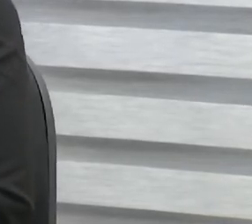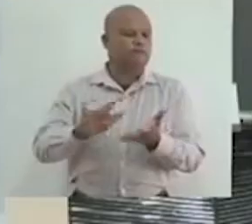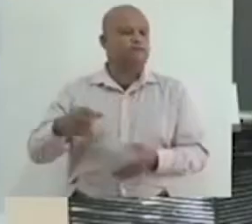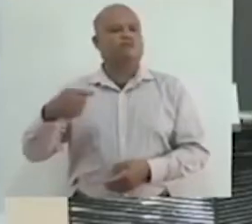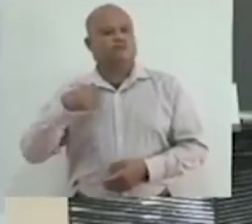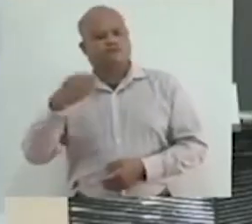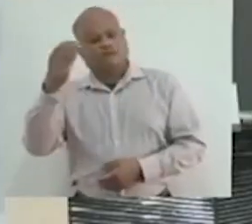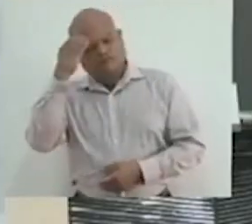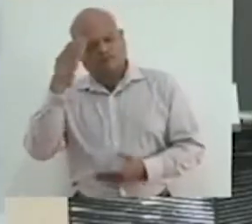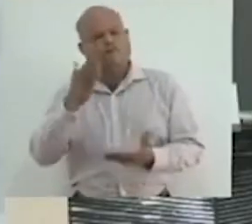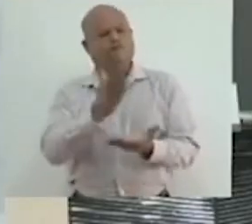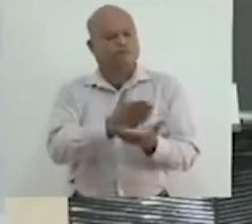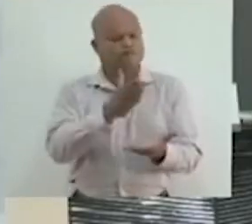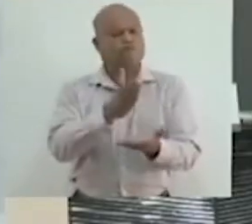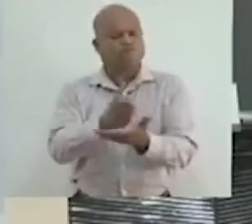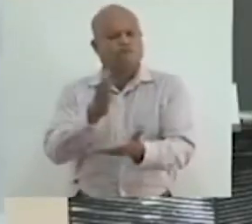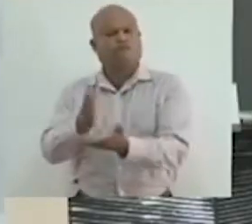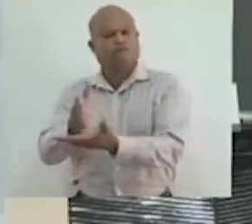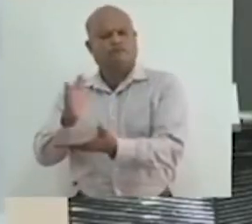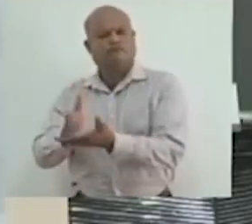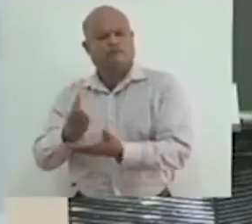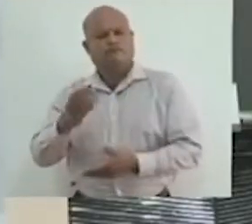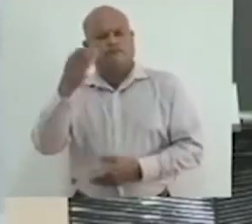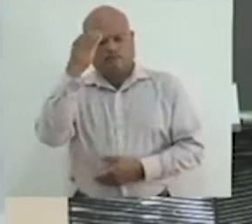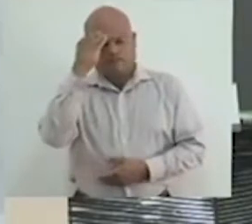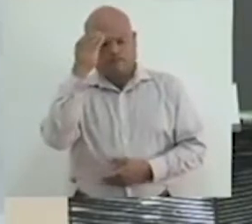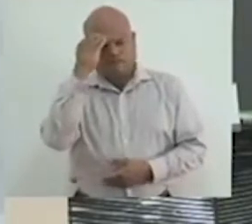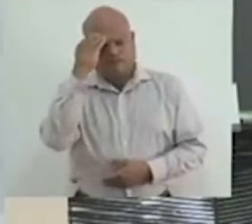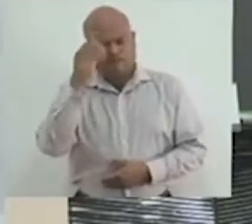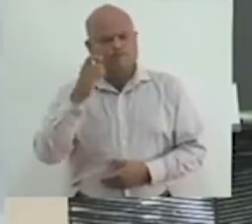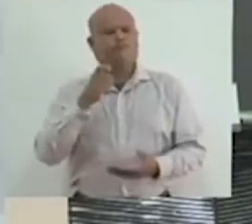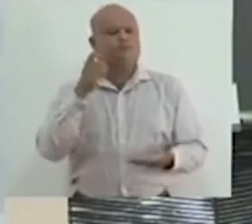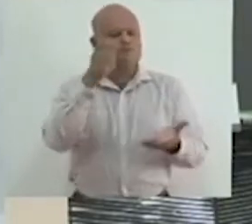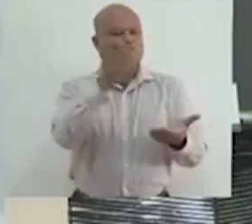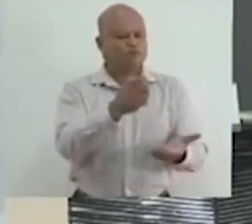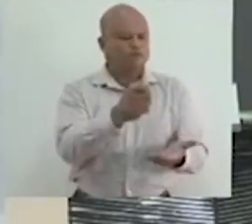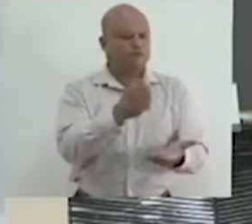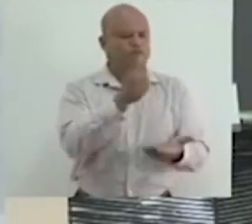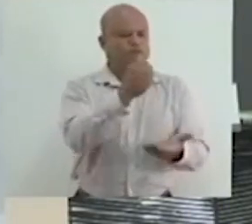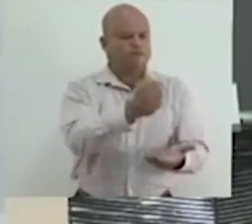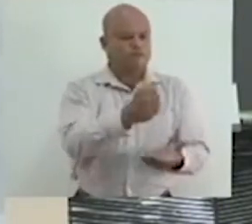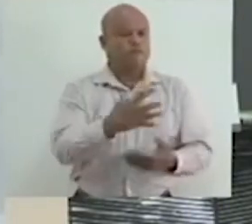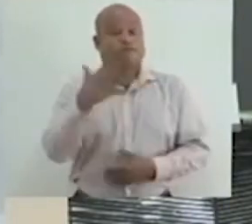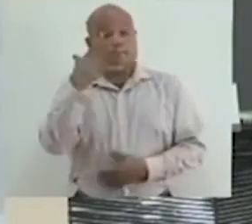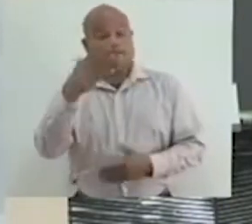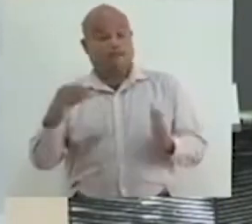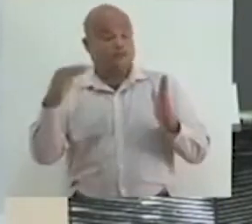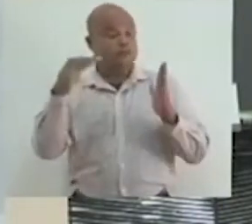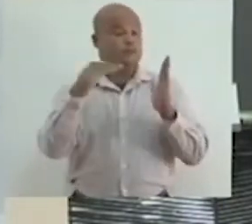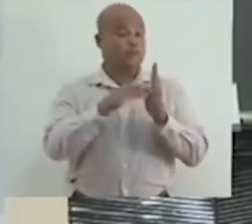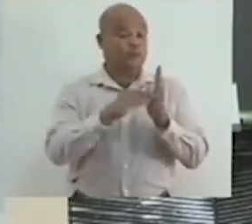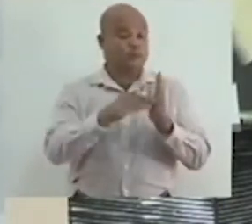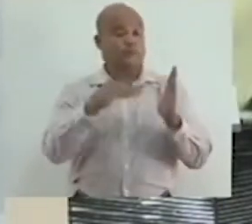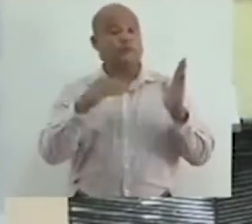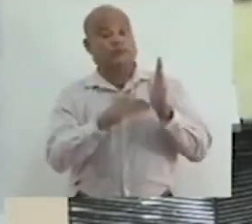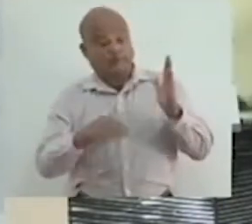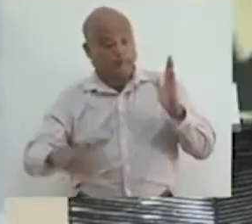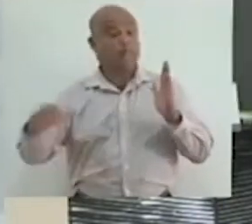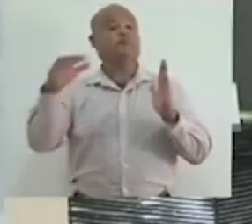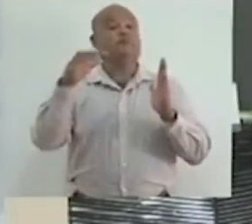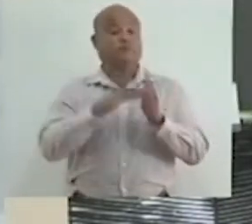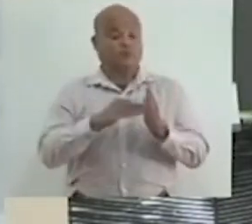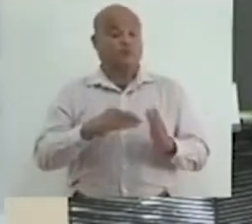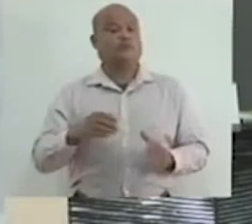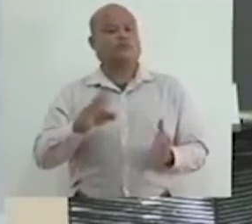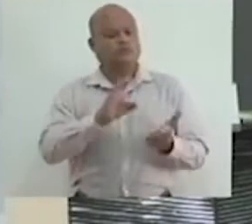vio ayer fue algo muy bueno de lo que ella venía realizando en campaña, donde ha estado prácticamente desaparecida. Su campaña ha sido muy discreta. Ha sido muy